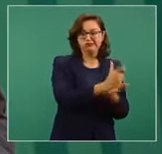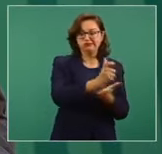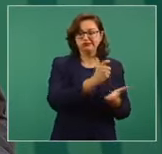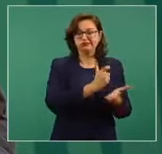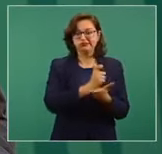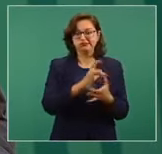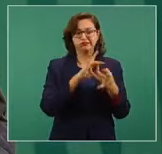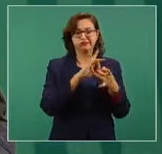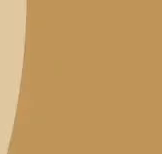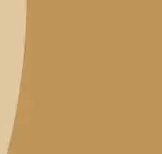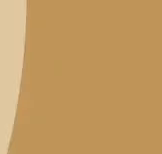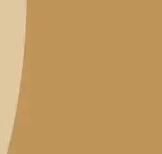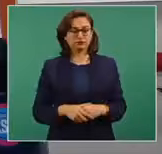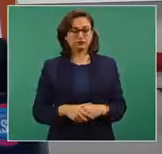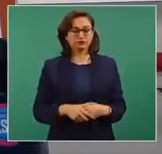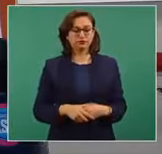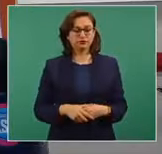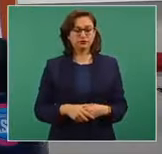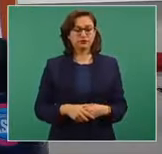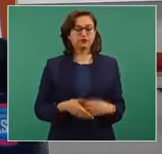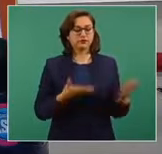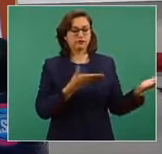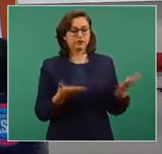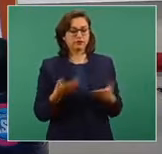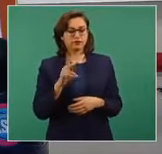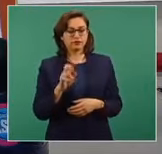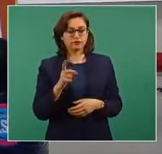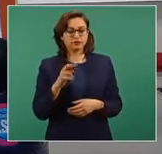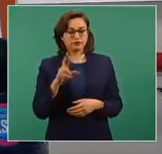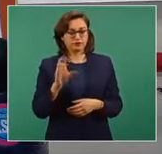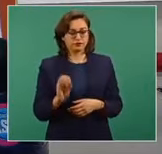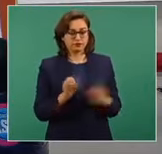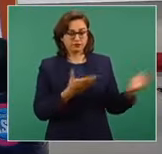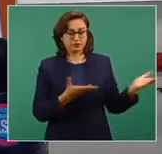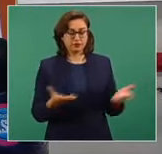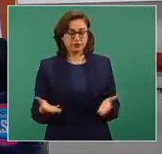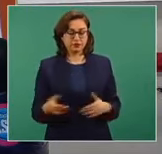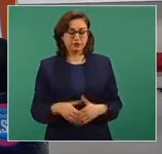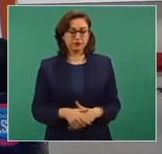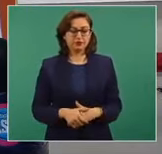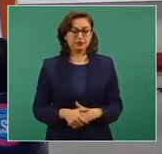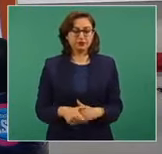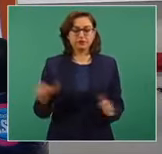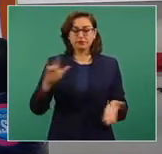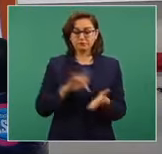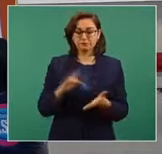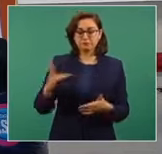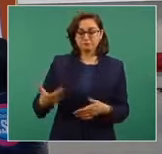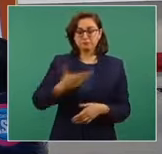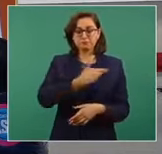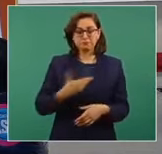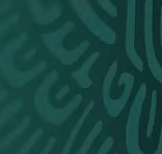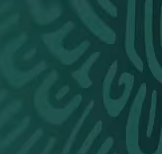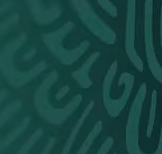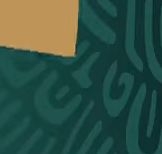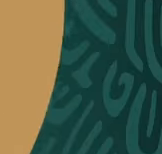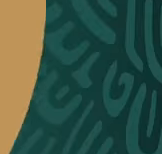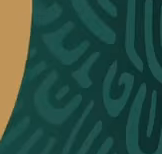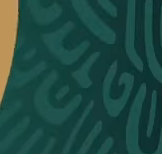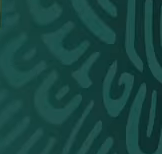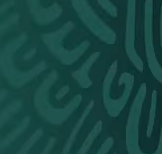económicas y financieras. El director de Birmex, Pedro Centeno, informó del arribo de nuevas vacunas contra